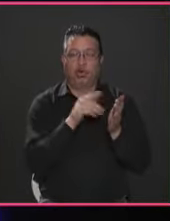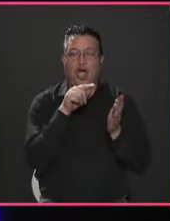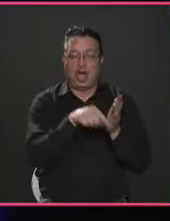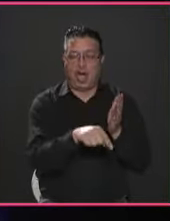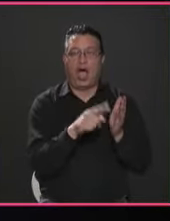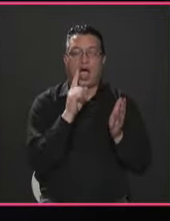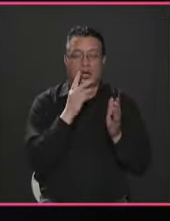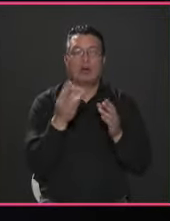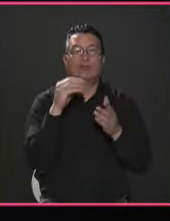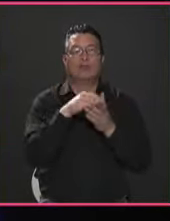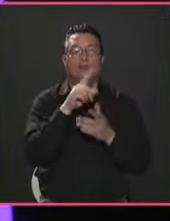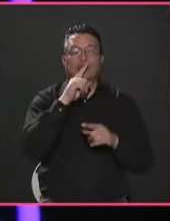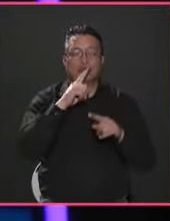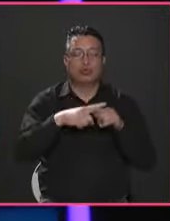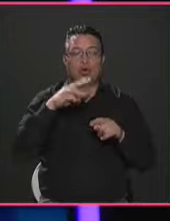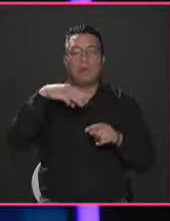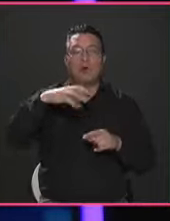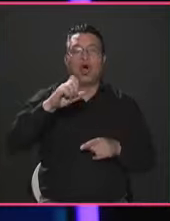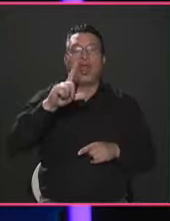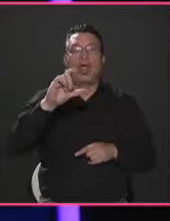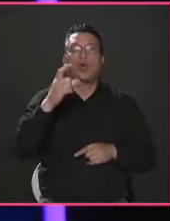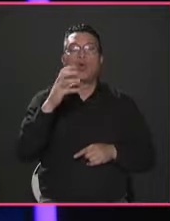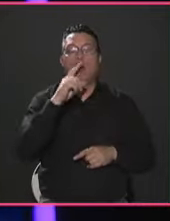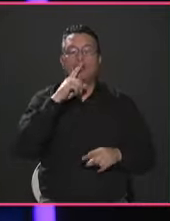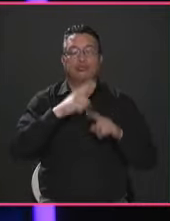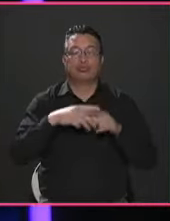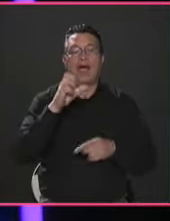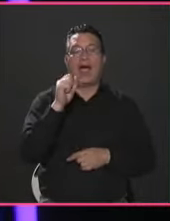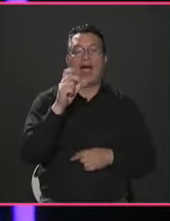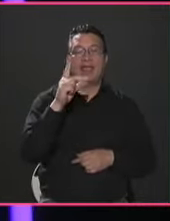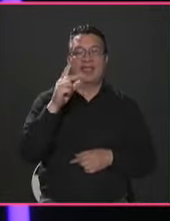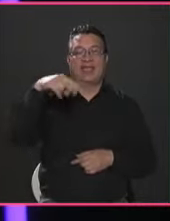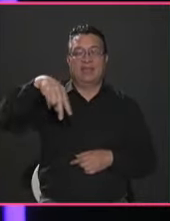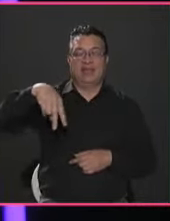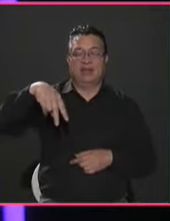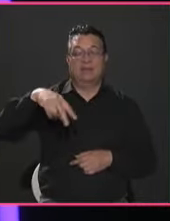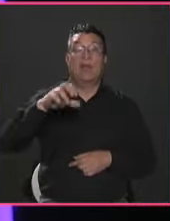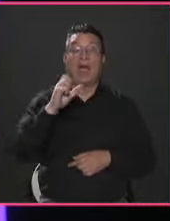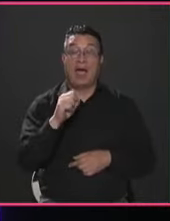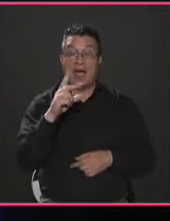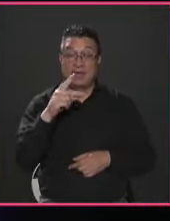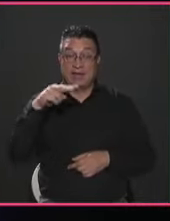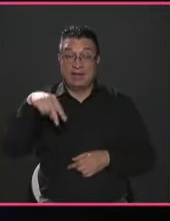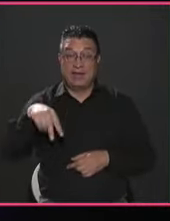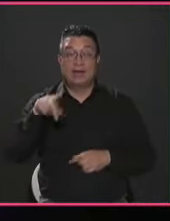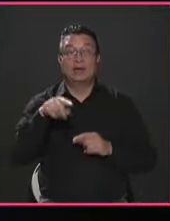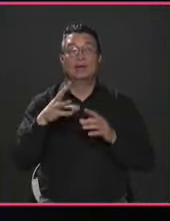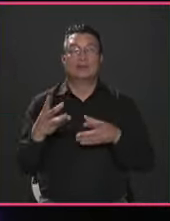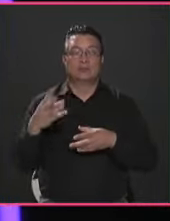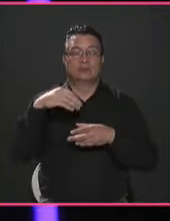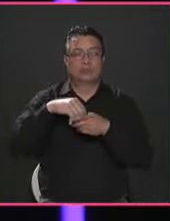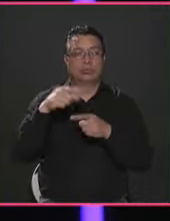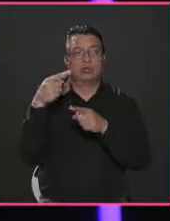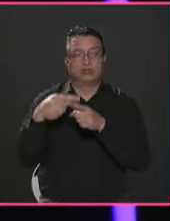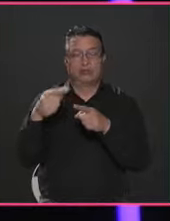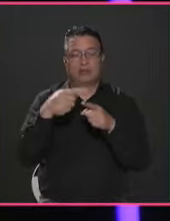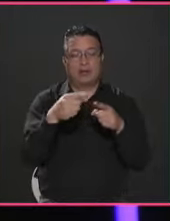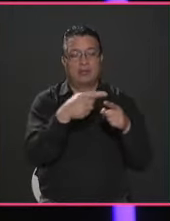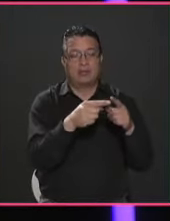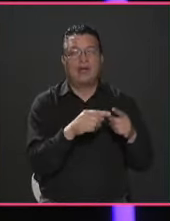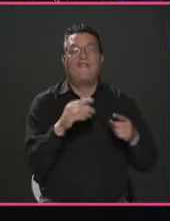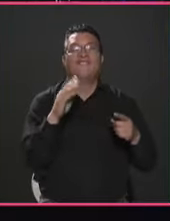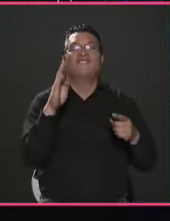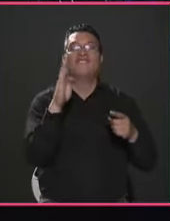contenida en una molécula que se llama y la conocemos como ADN el ADN Está compuesto por un montón de bases las